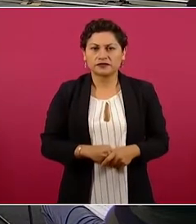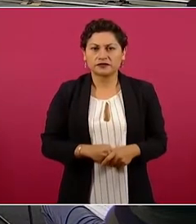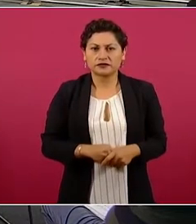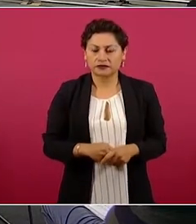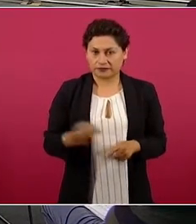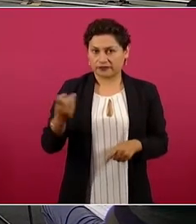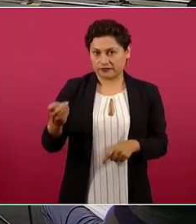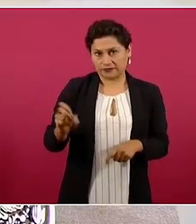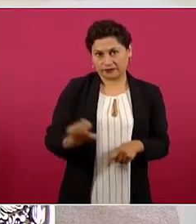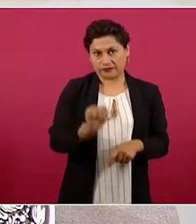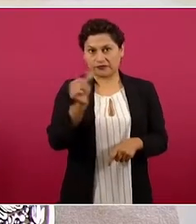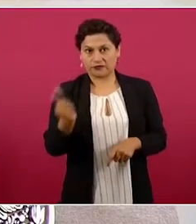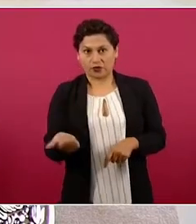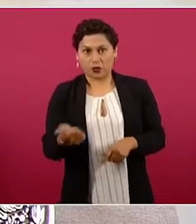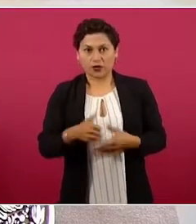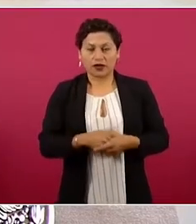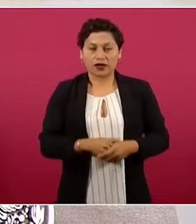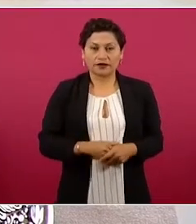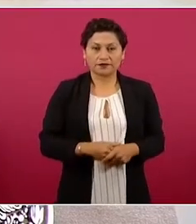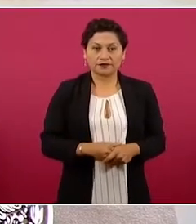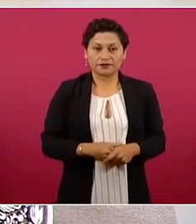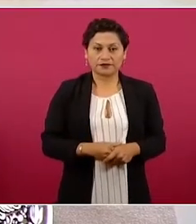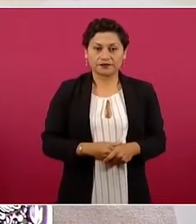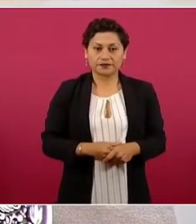Esa es otra.